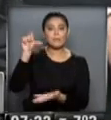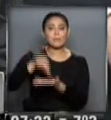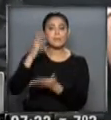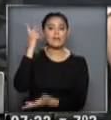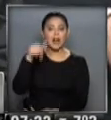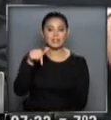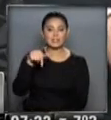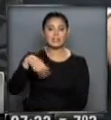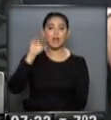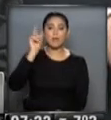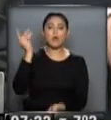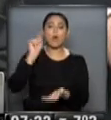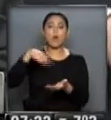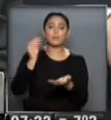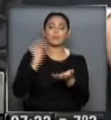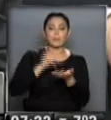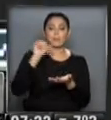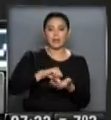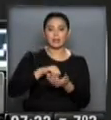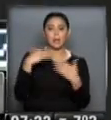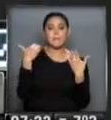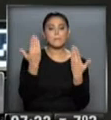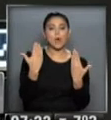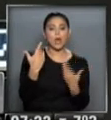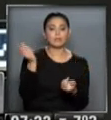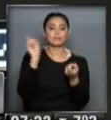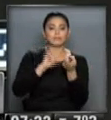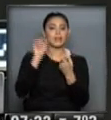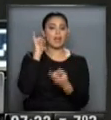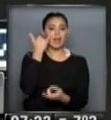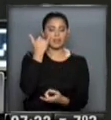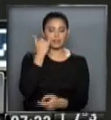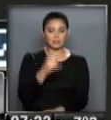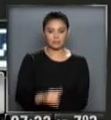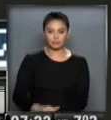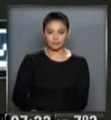convirtió en el 14º país en permitir el matrimonio igualitario en el mundo.